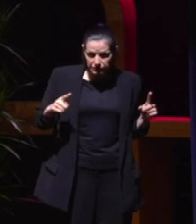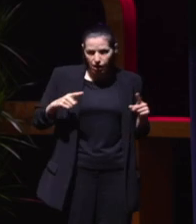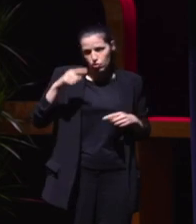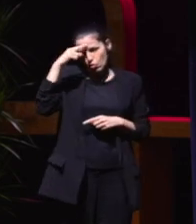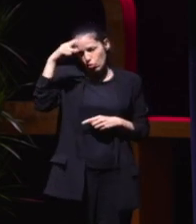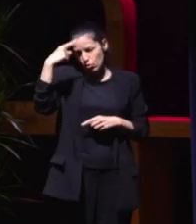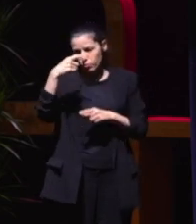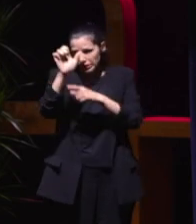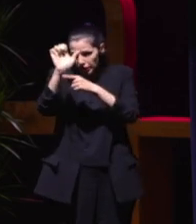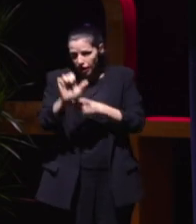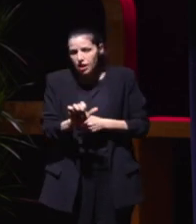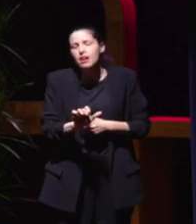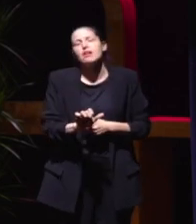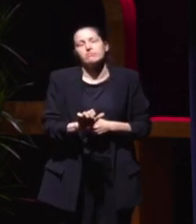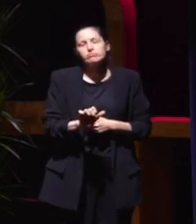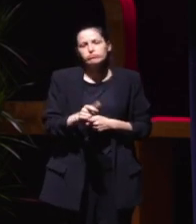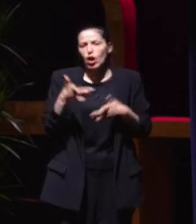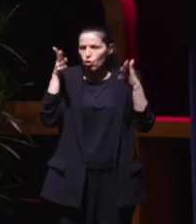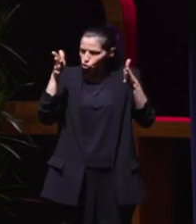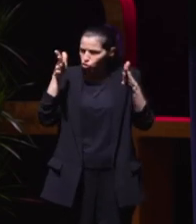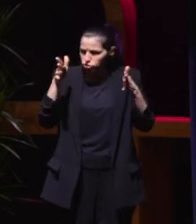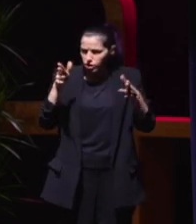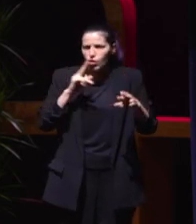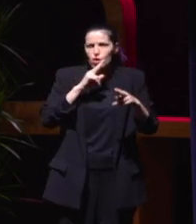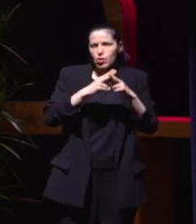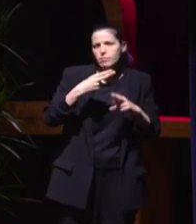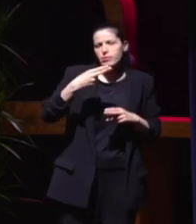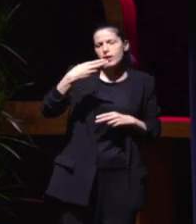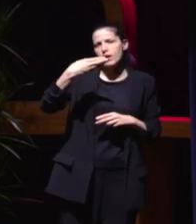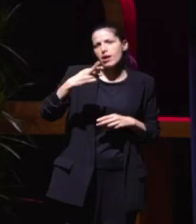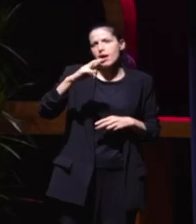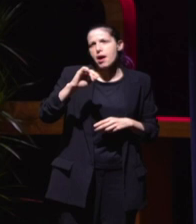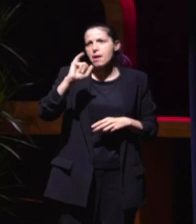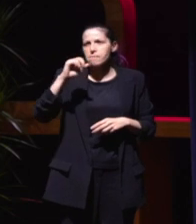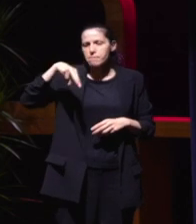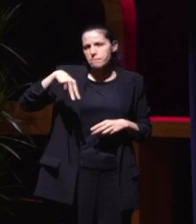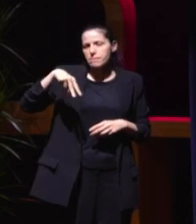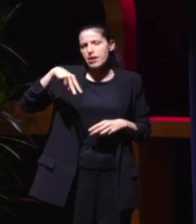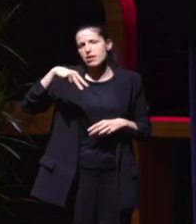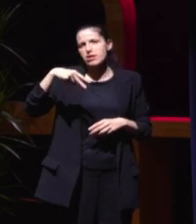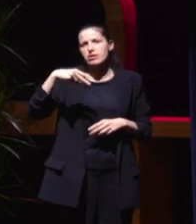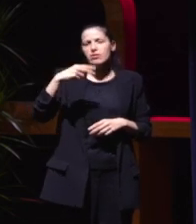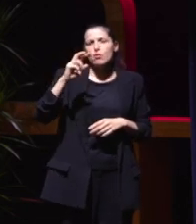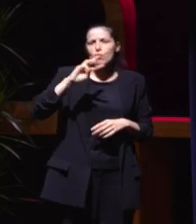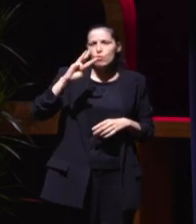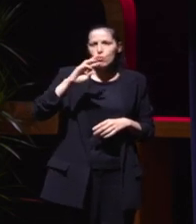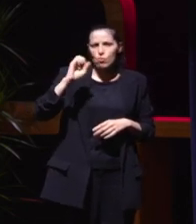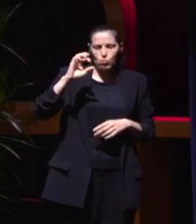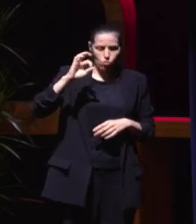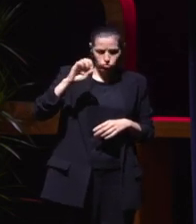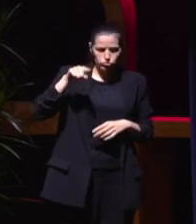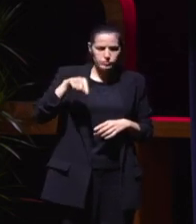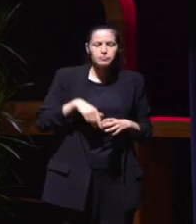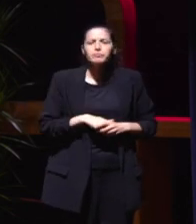que os recomiendo a todas y a todos porque se llama Brain West sex cámara Power de Nina Méndez y